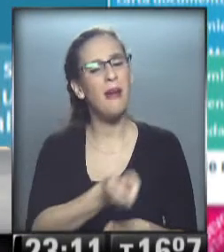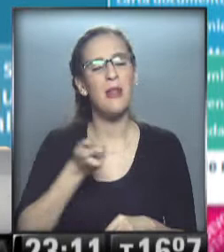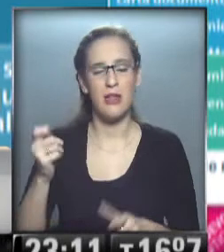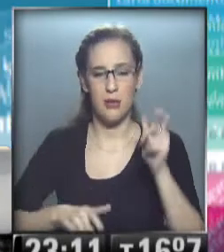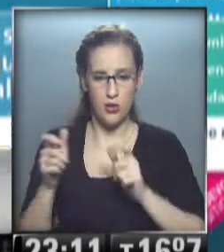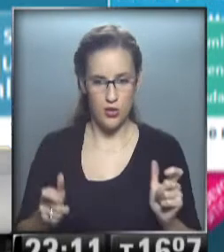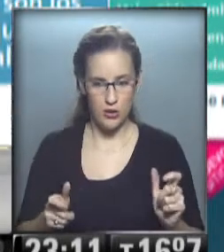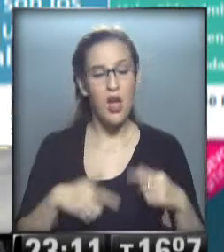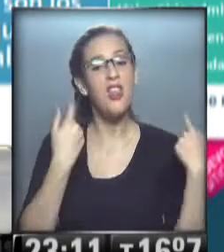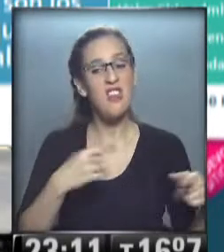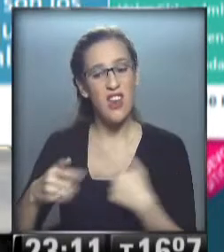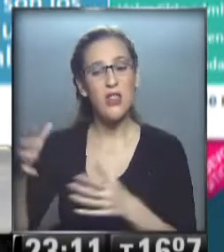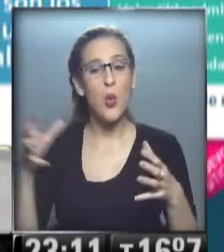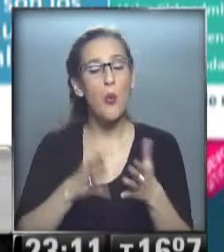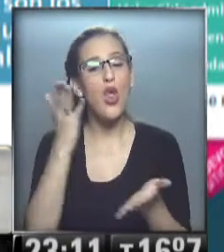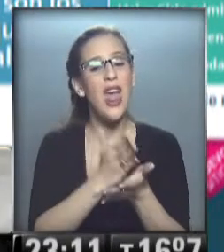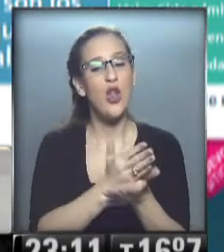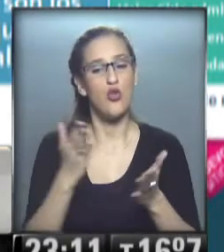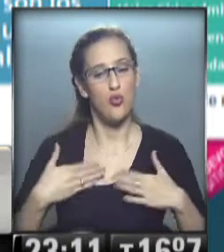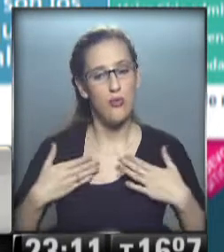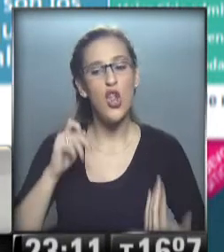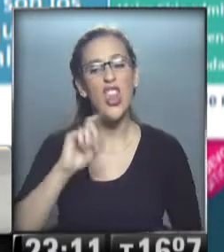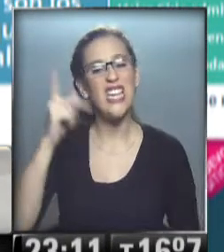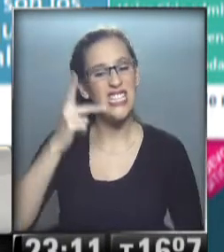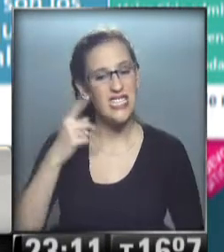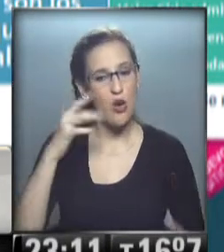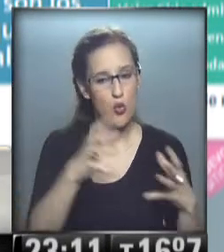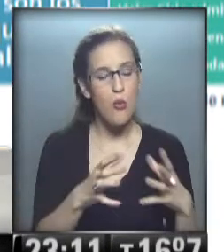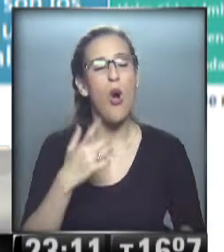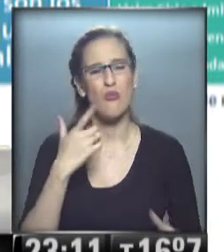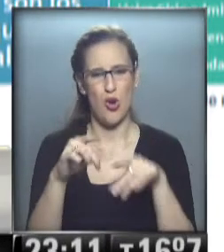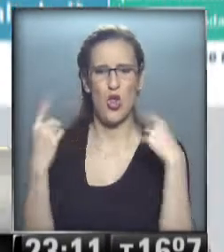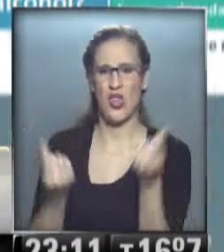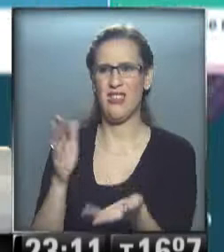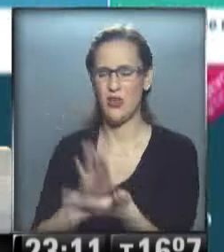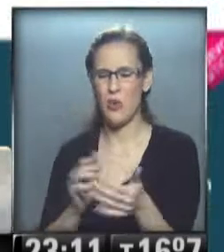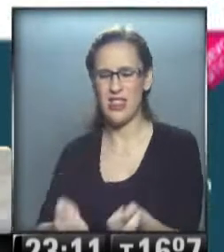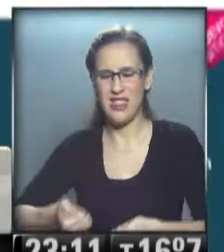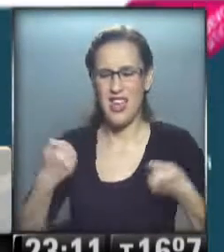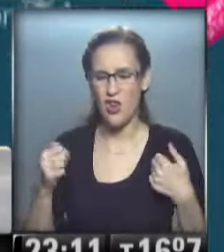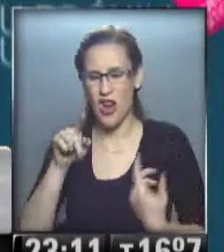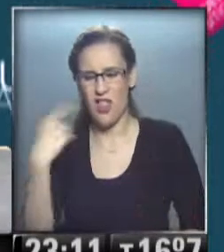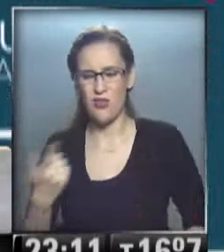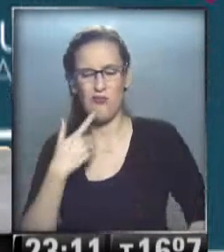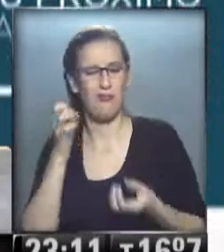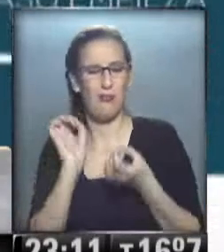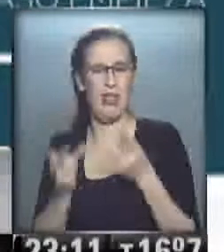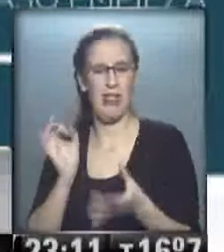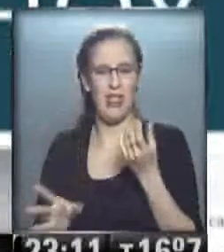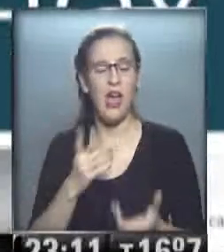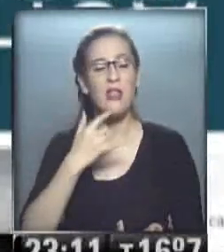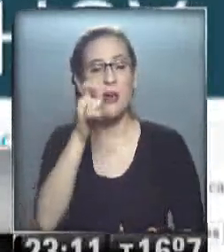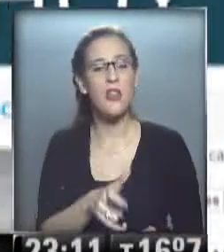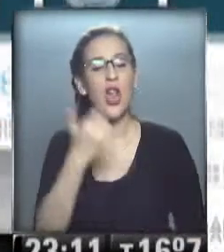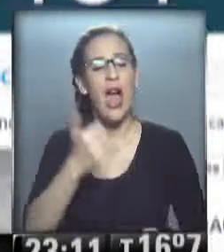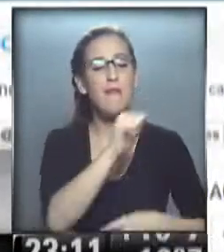Distintos referentes de organismos de derechos humanos y legisladores kirchneristas criticaron duramente al diario La Nación, que hoy llamó presos políticos